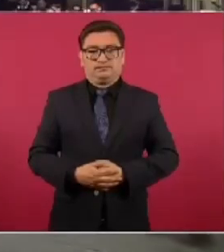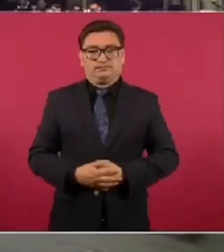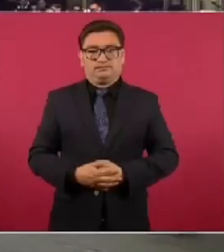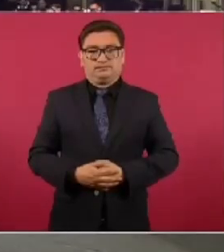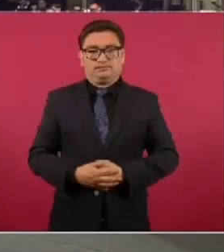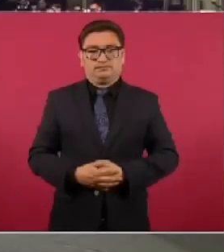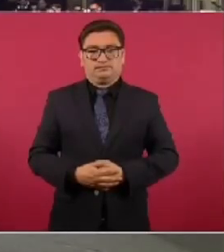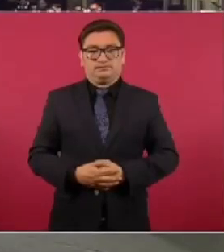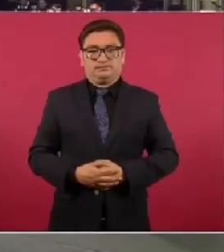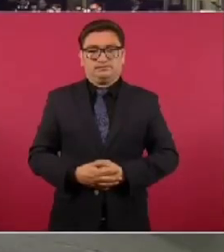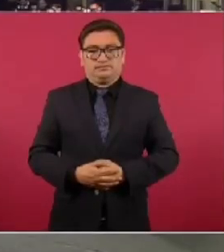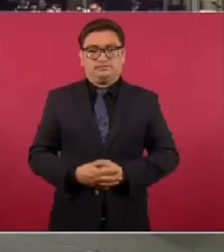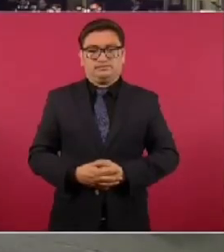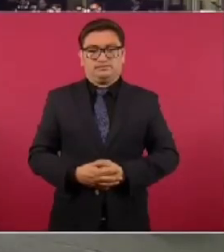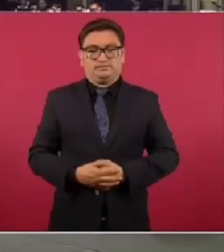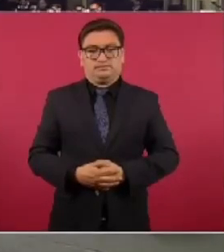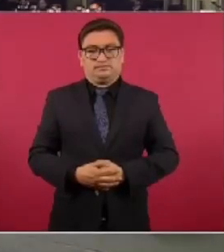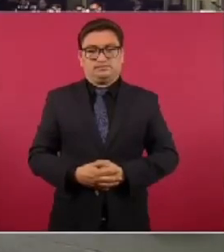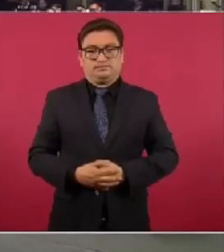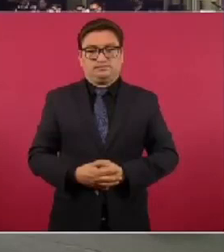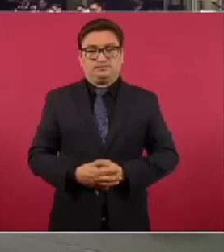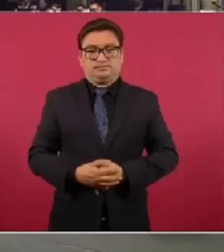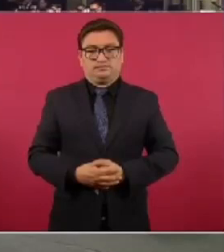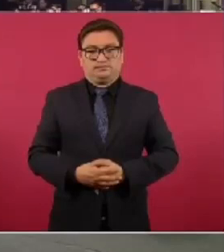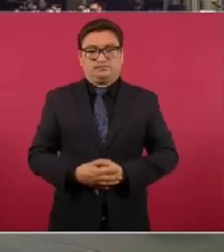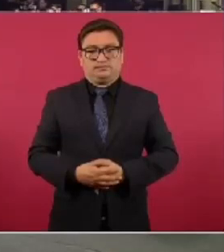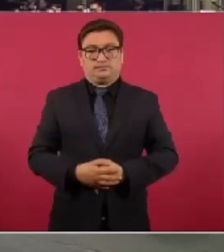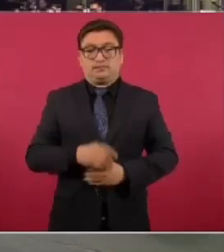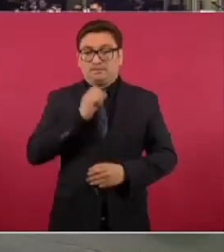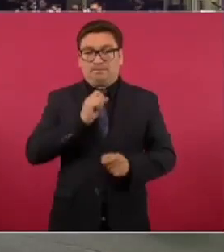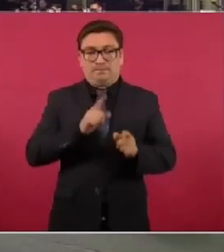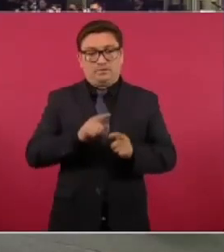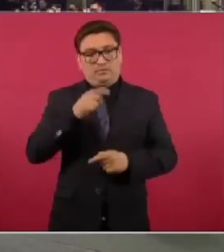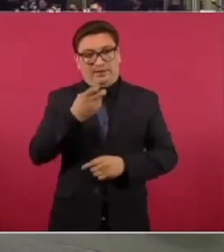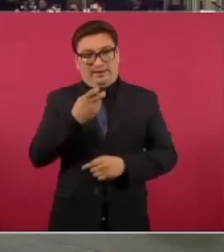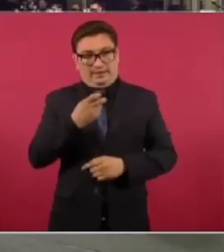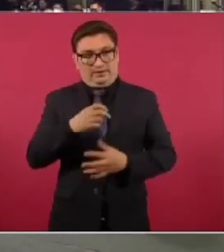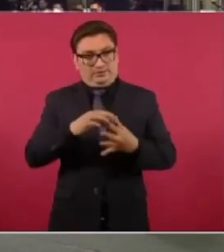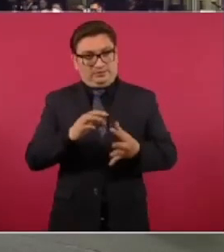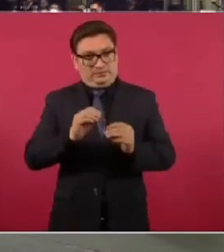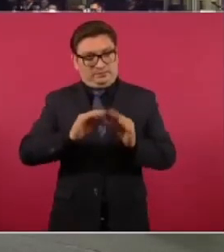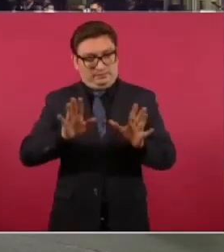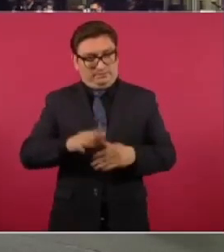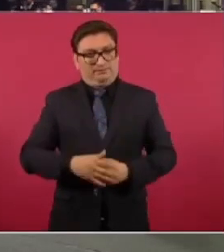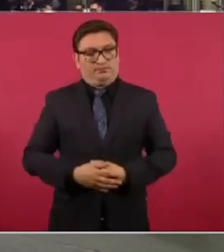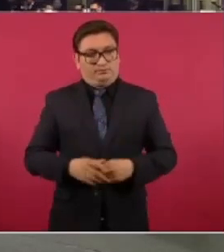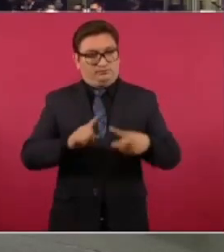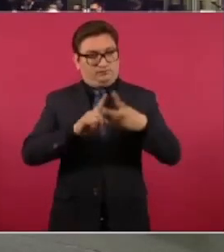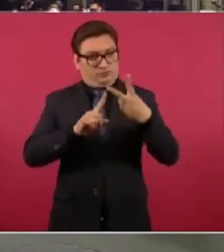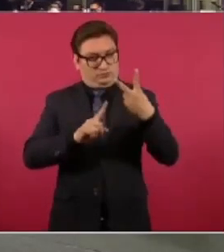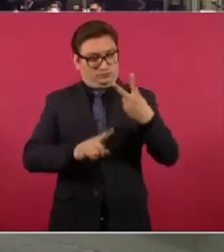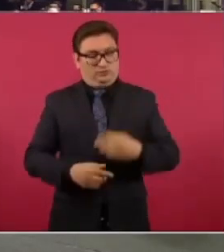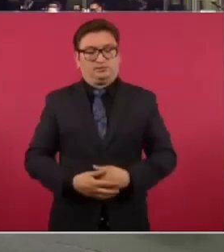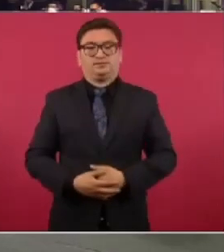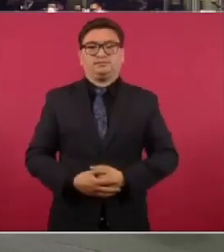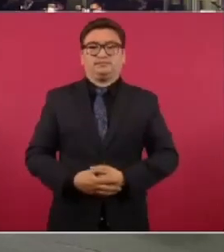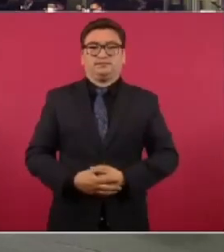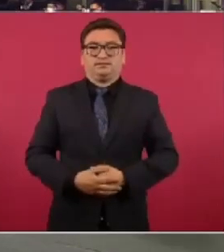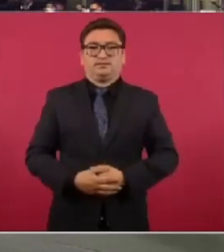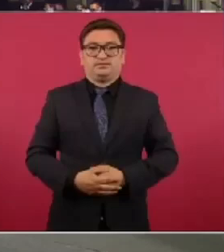Bueno, pues también sobre este caso destacar 2 cosas. Primero,